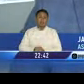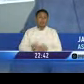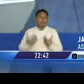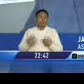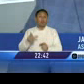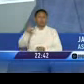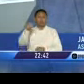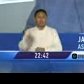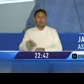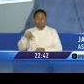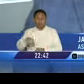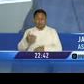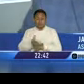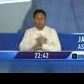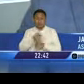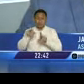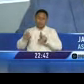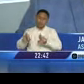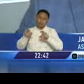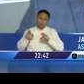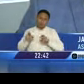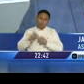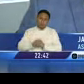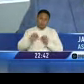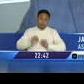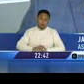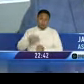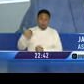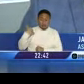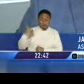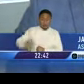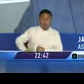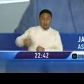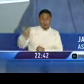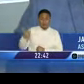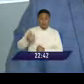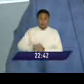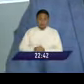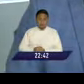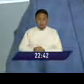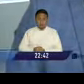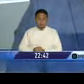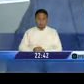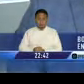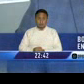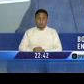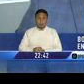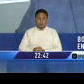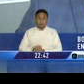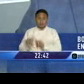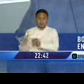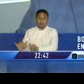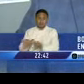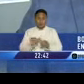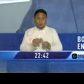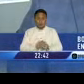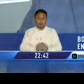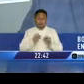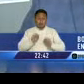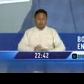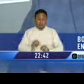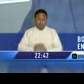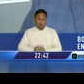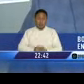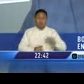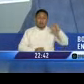ciudadano civil, tienen que sacar un permiso para poder tener un arma, y no es lo mismo que si pudieran utilizarla como